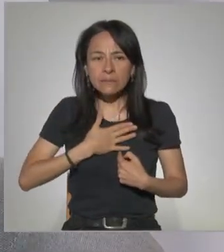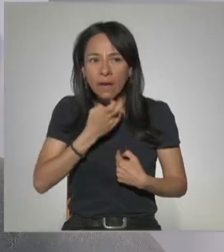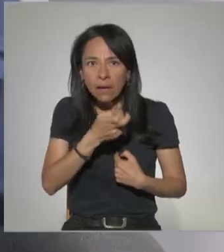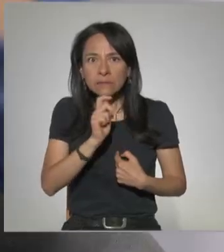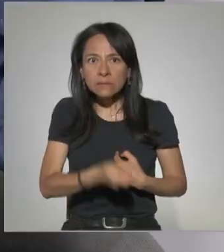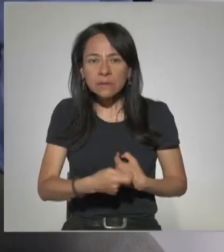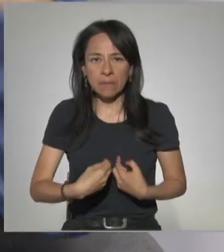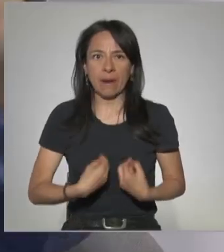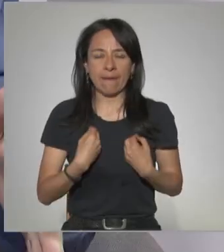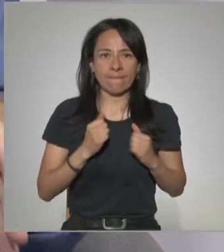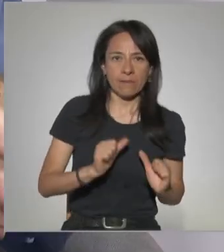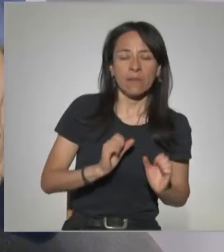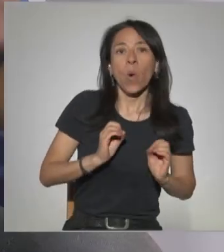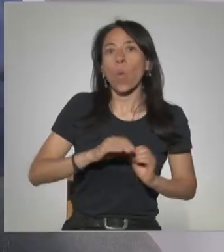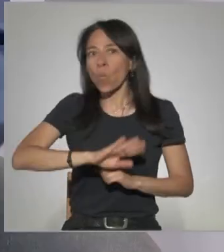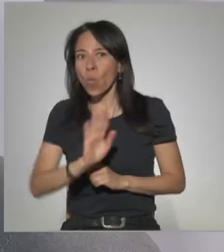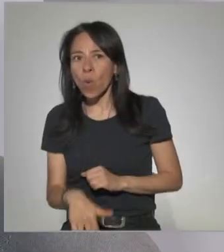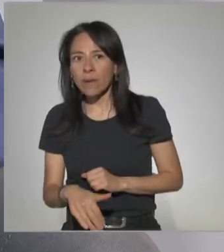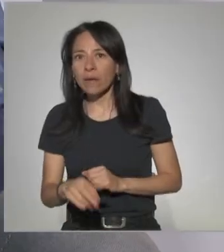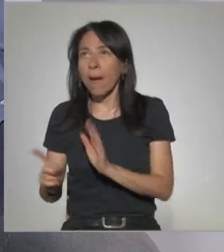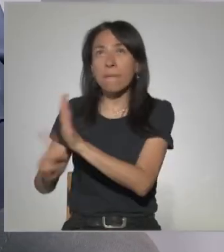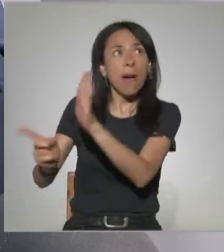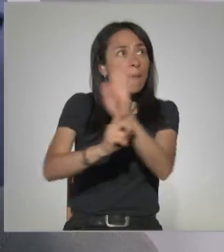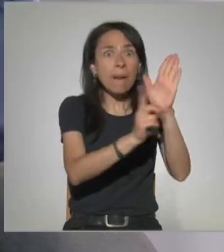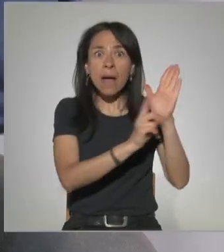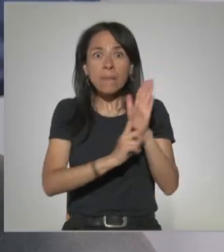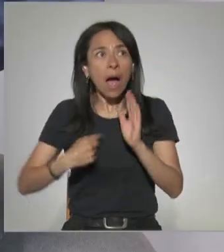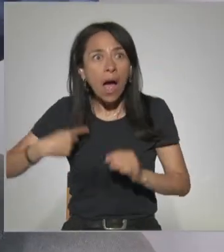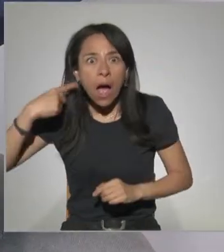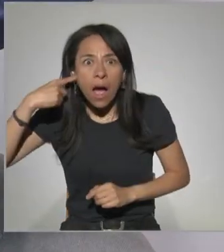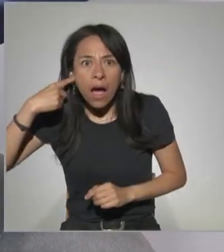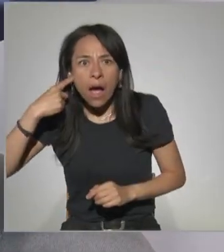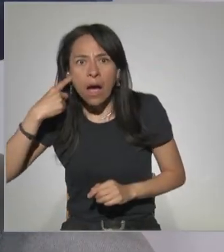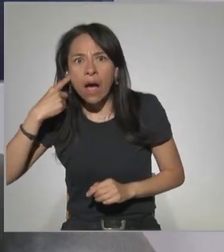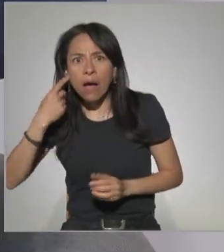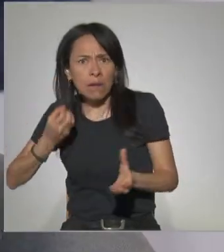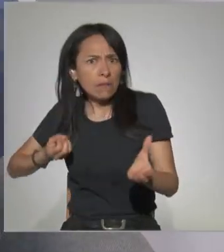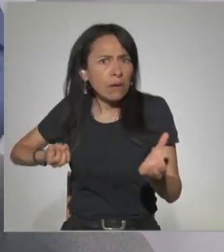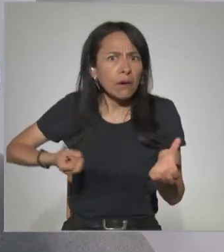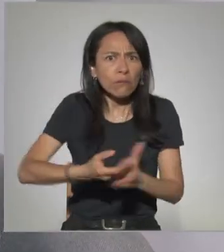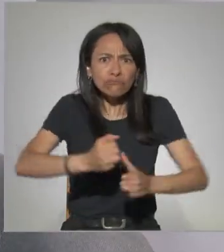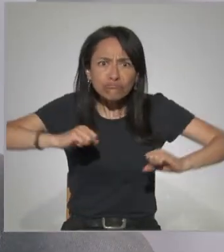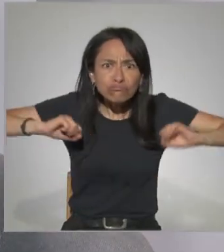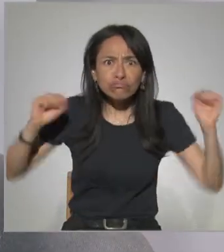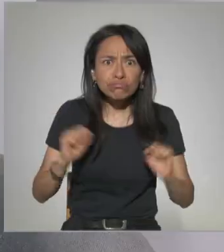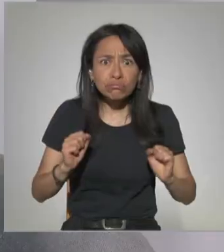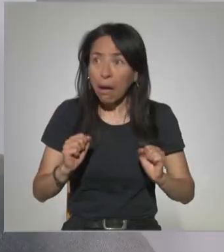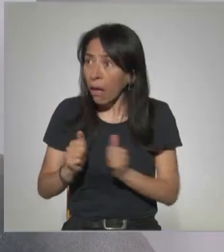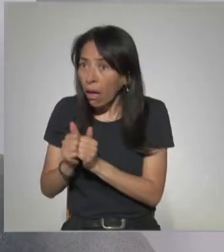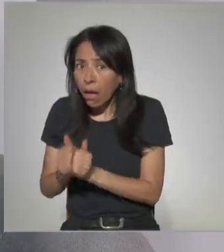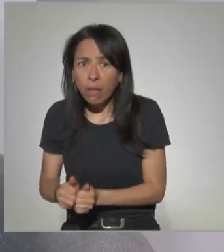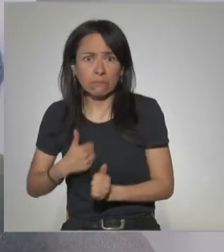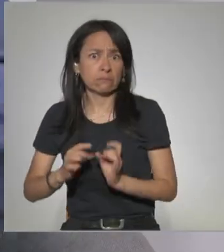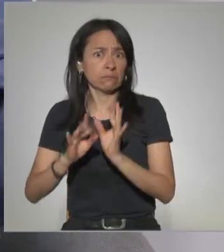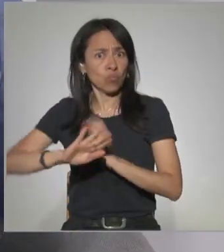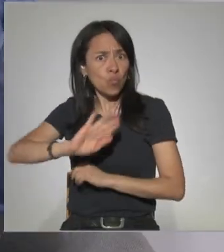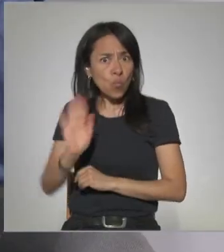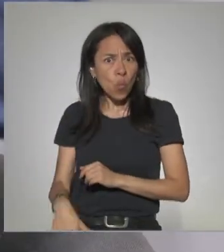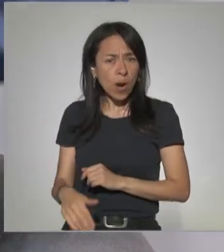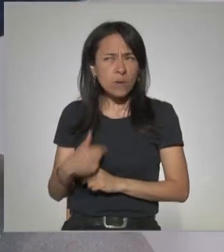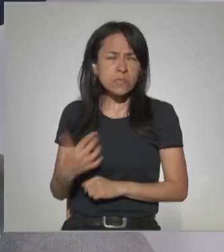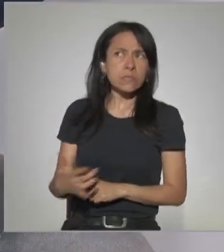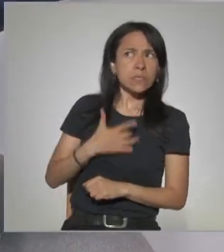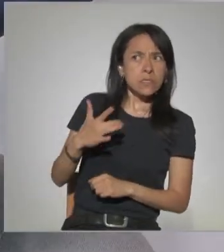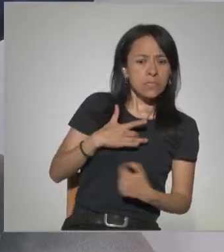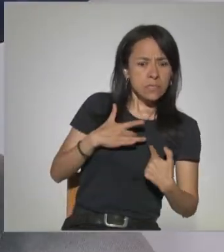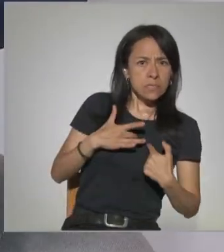Alerta sísmica, Sí. salgo corriendo si no me muero, ¿no? Esa es la percepción y es miedo. Entonces,